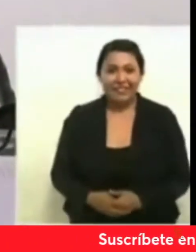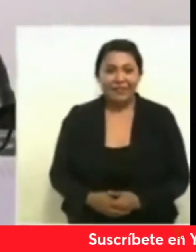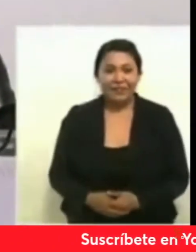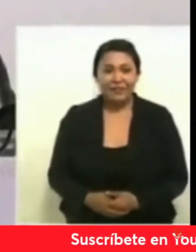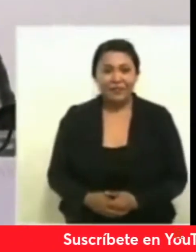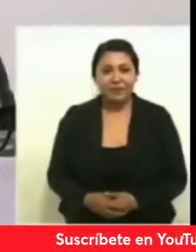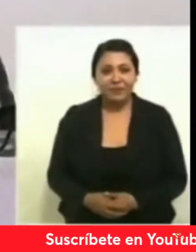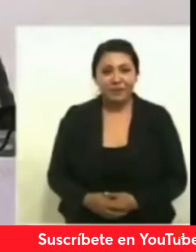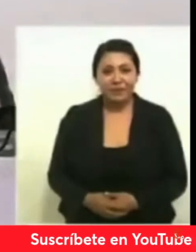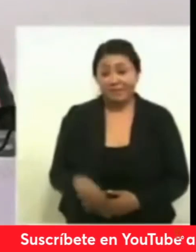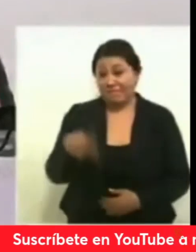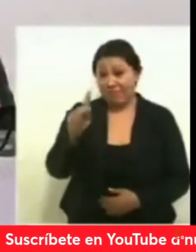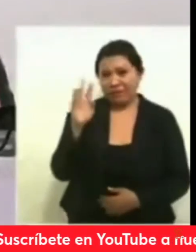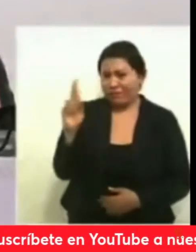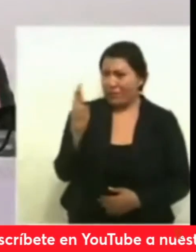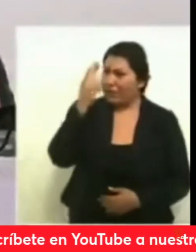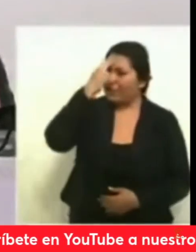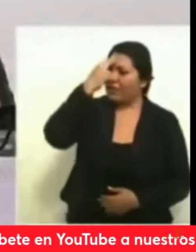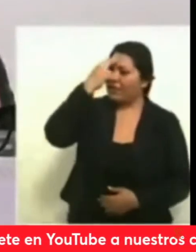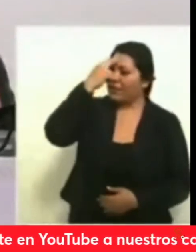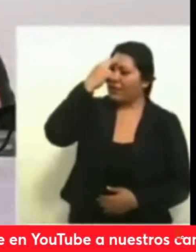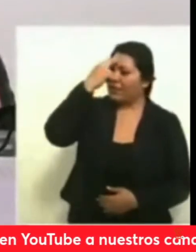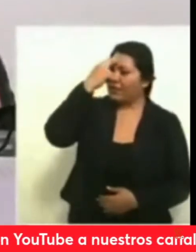miren, recordé